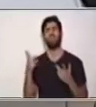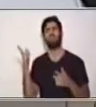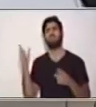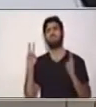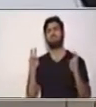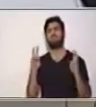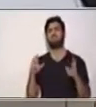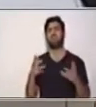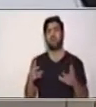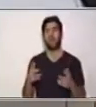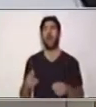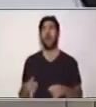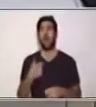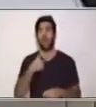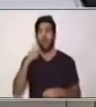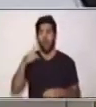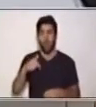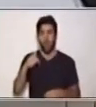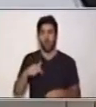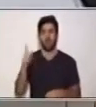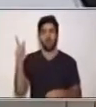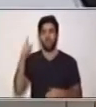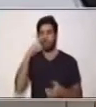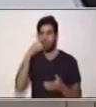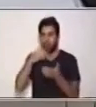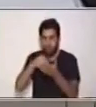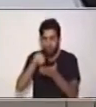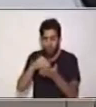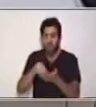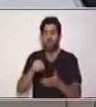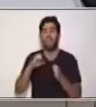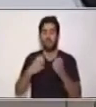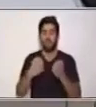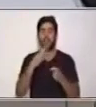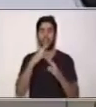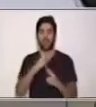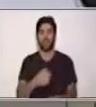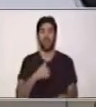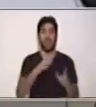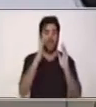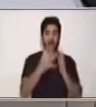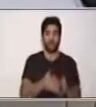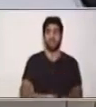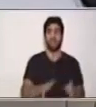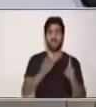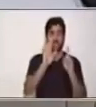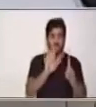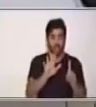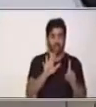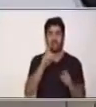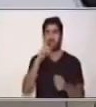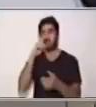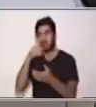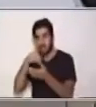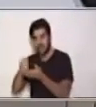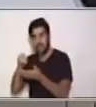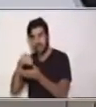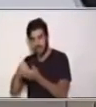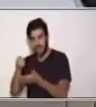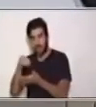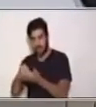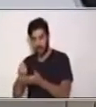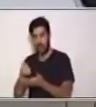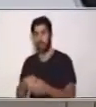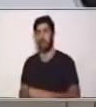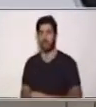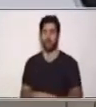yo ahorita? Estoy hablando de cerdos. Entonces mi respuesta va a ser, en este caso, 6, ¿qué? Cerdos, ¿verdad?